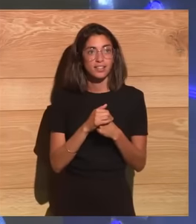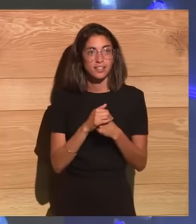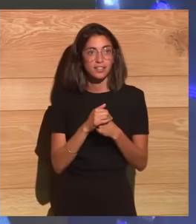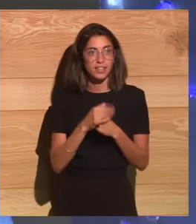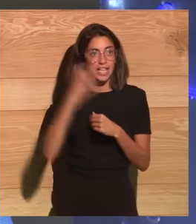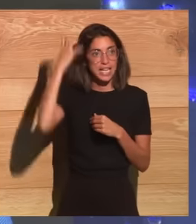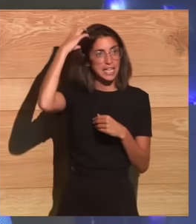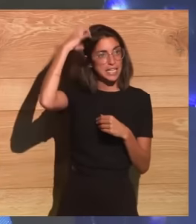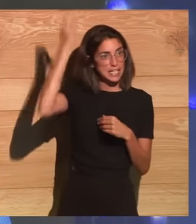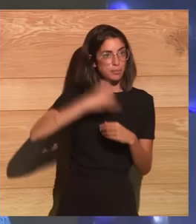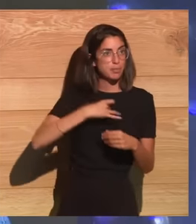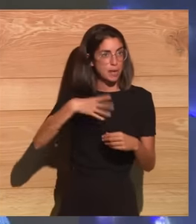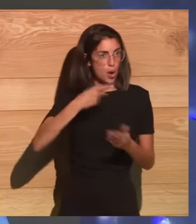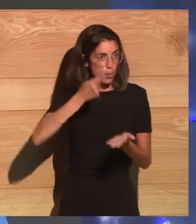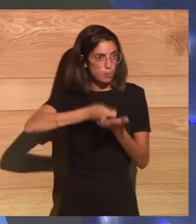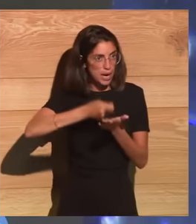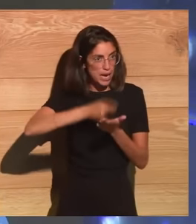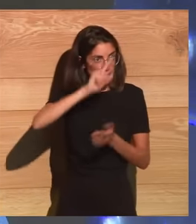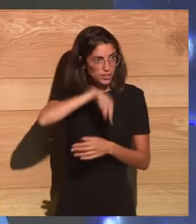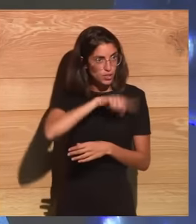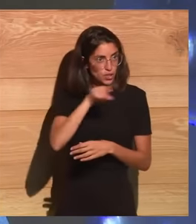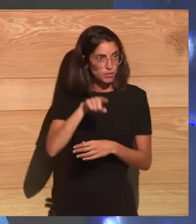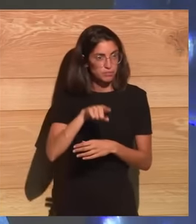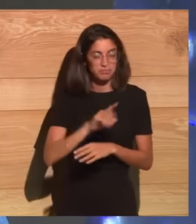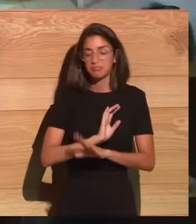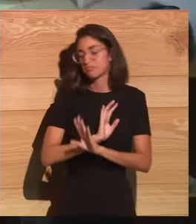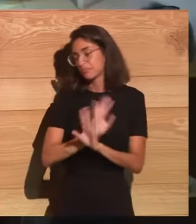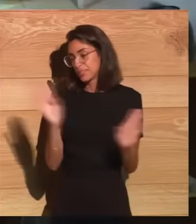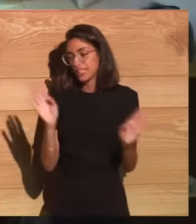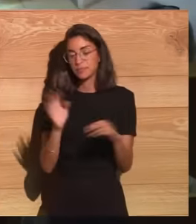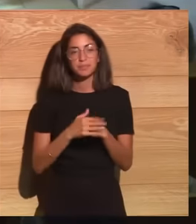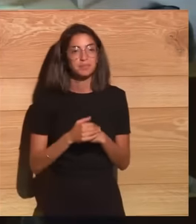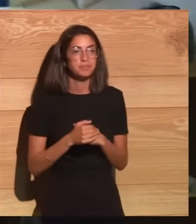Blanco lo has pagado, ¿no? Pues ya está.